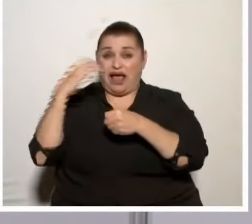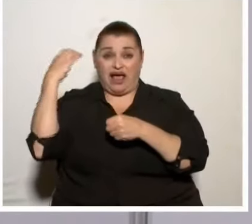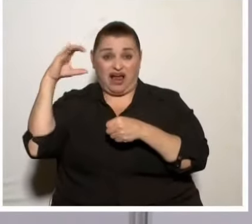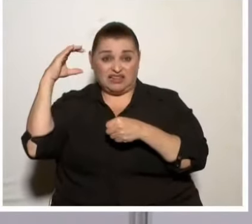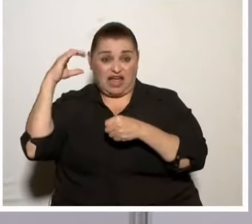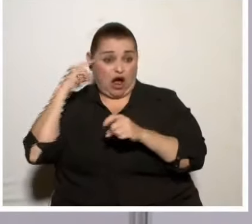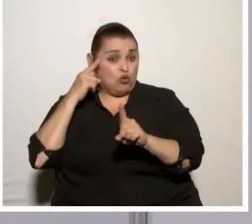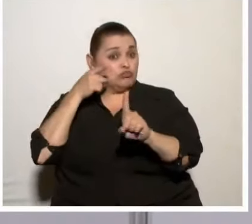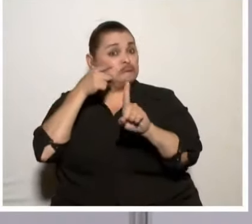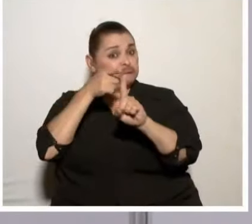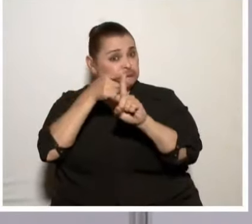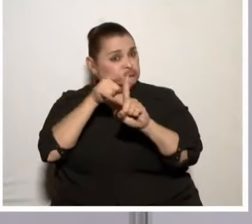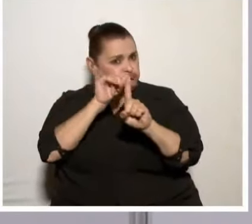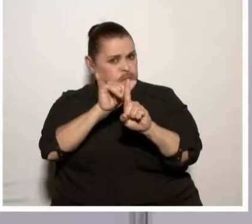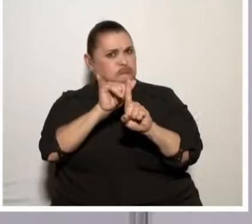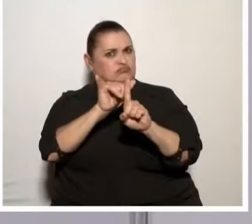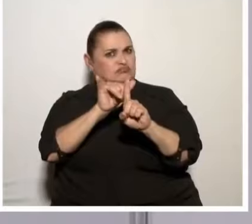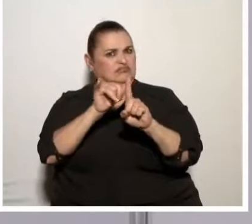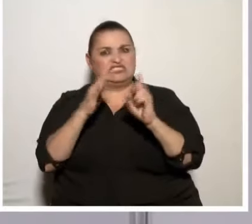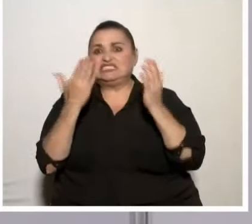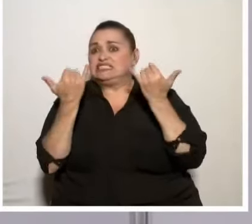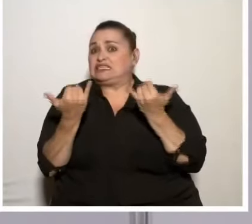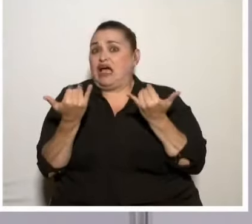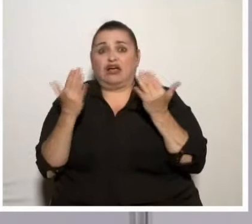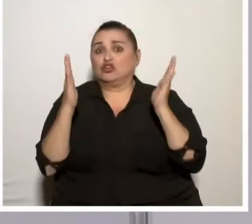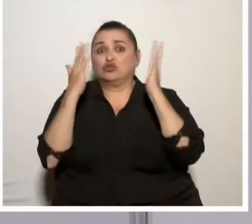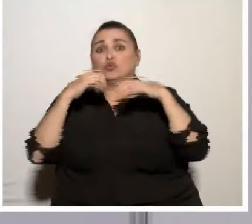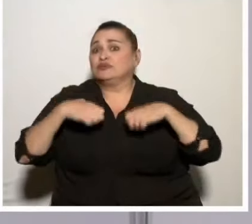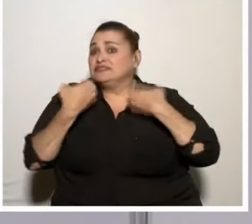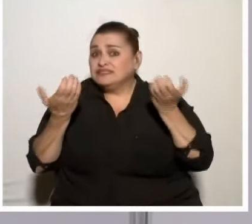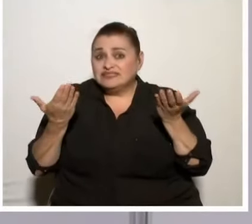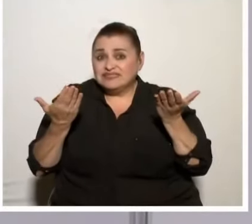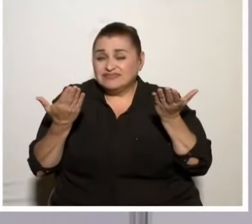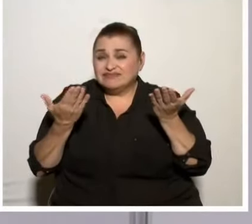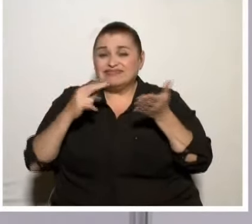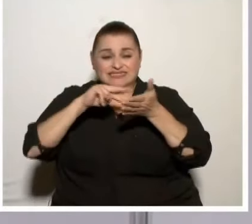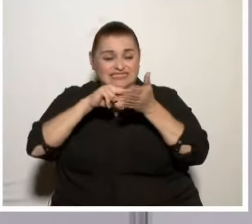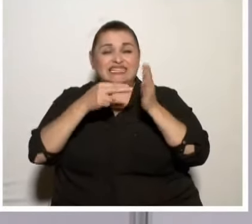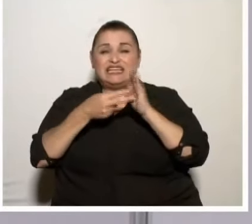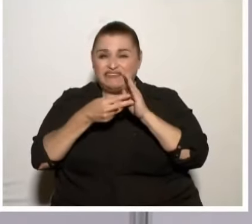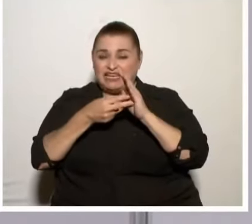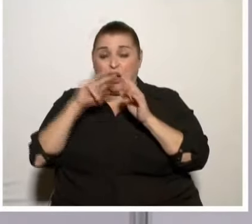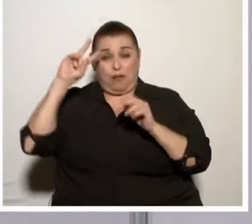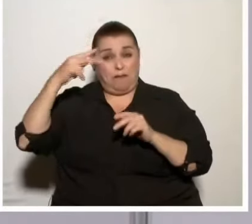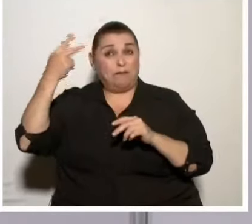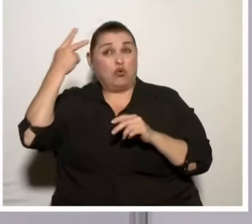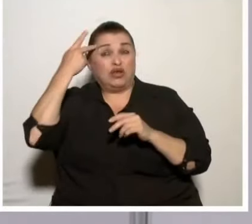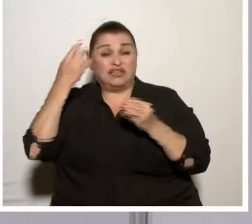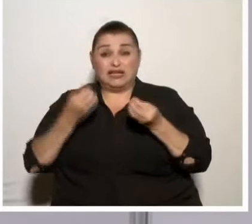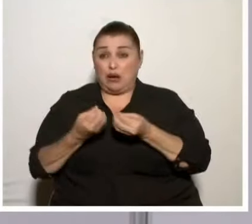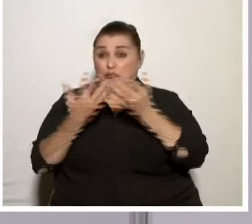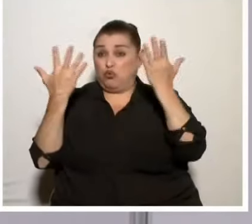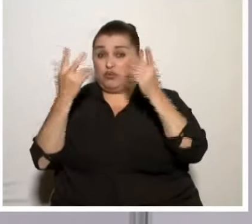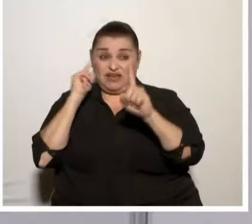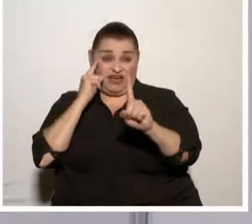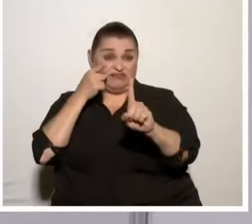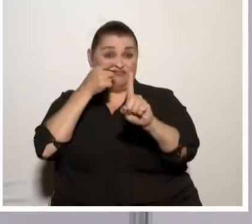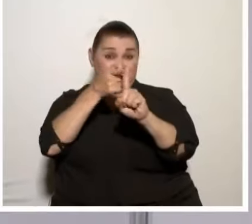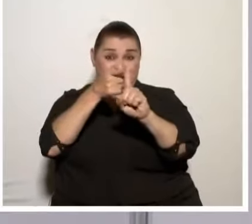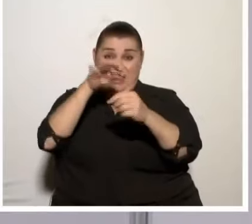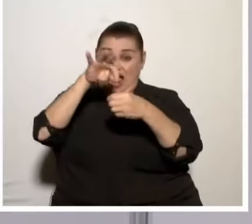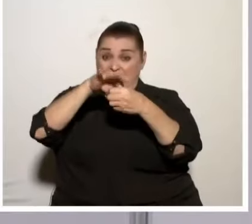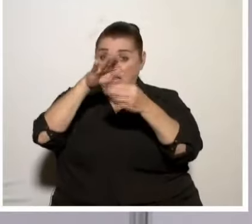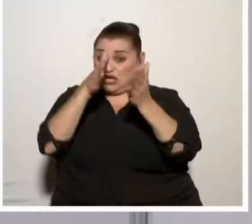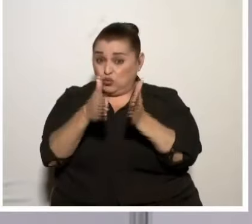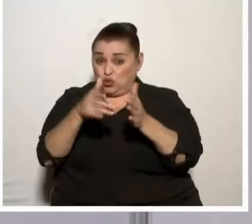destinado para ese fin y ya no existe. Quiere decir que la política pública dirigida para los